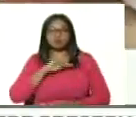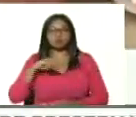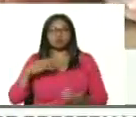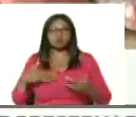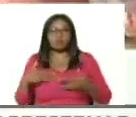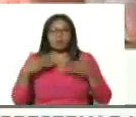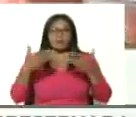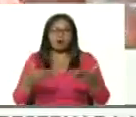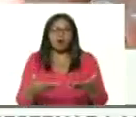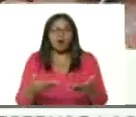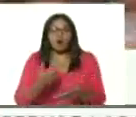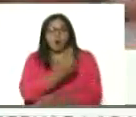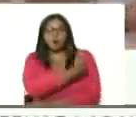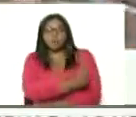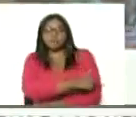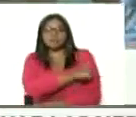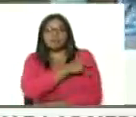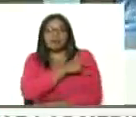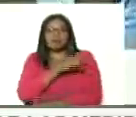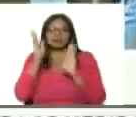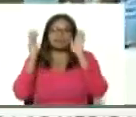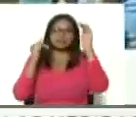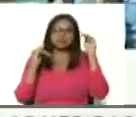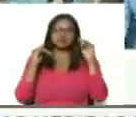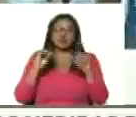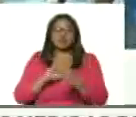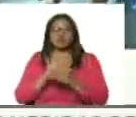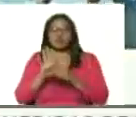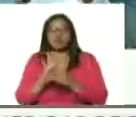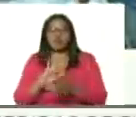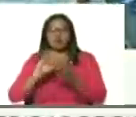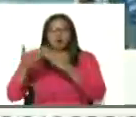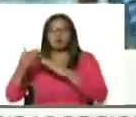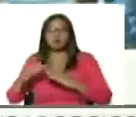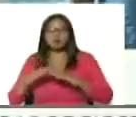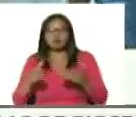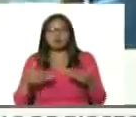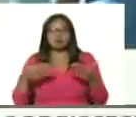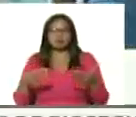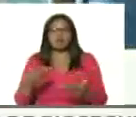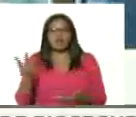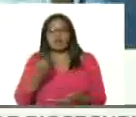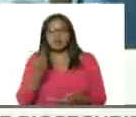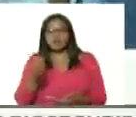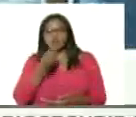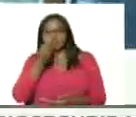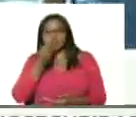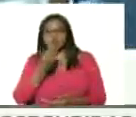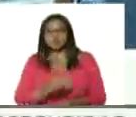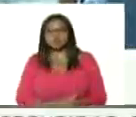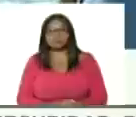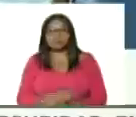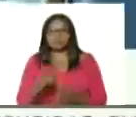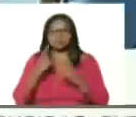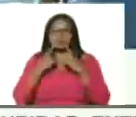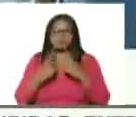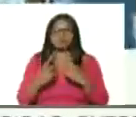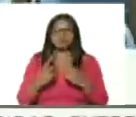a hospitales Centinela. A la comuna le hacemos entrega a los dos comedores, que ahí se